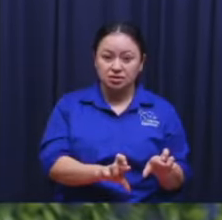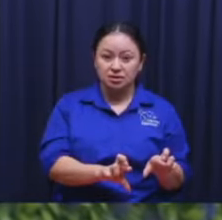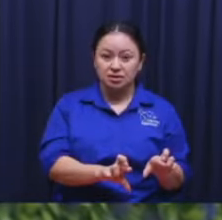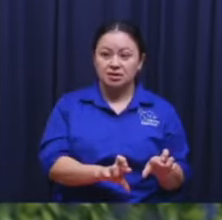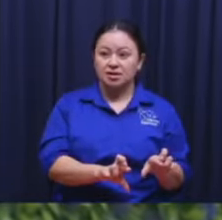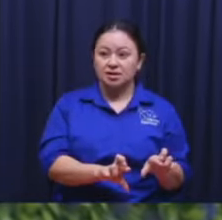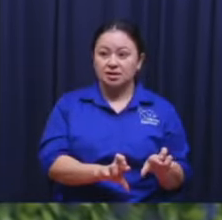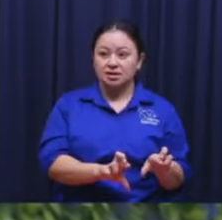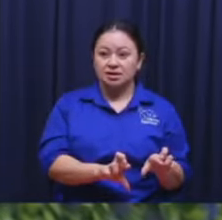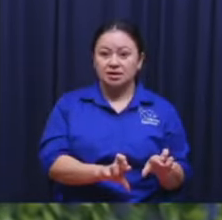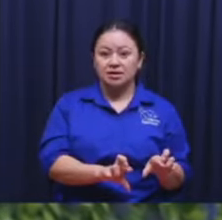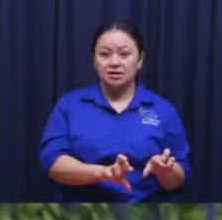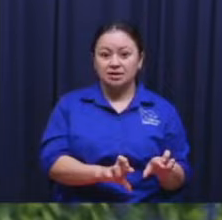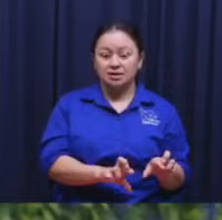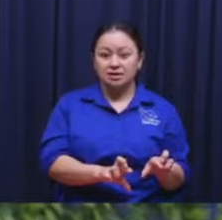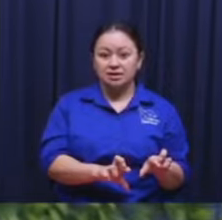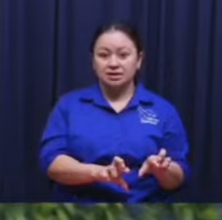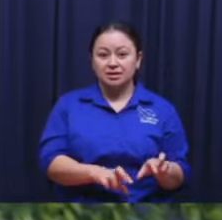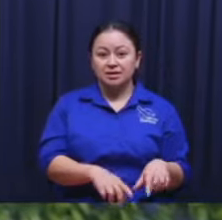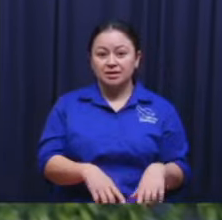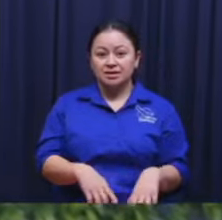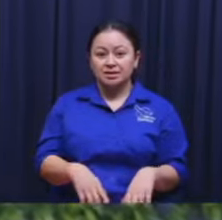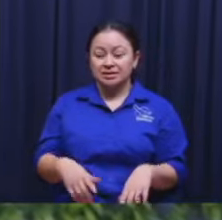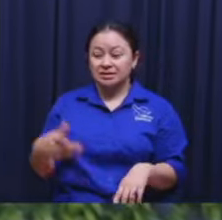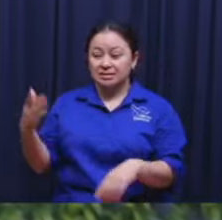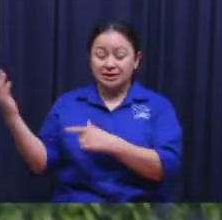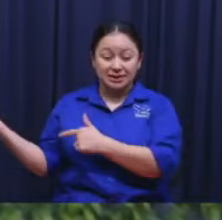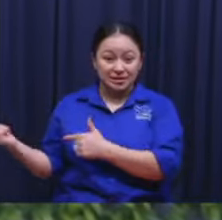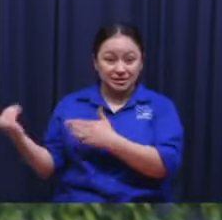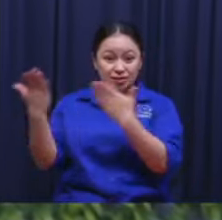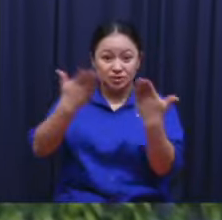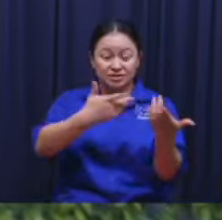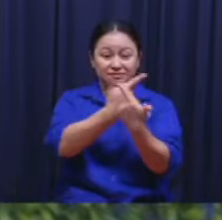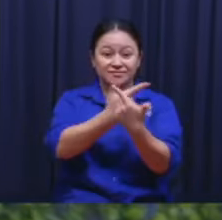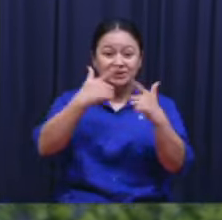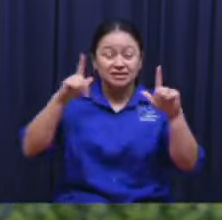pero al que lo sacaron con esas condiciones, de regreso.